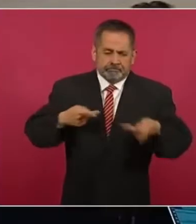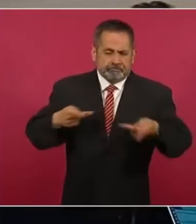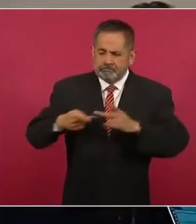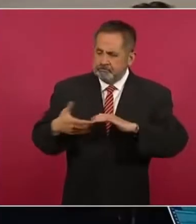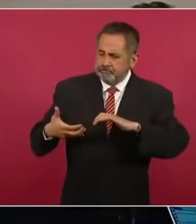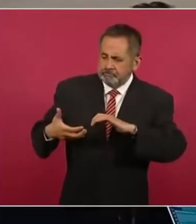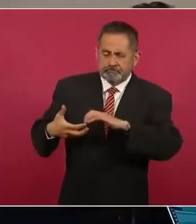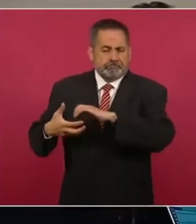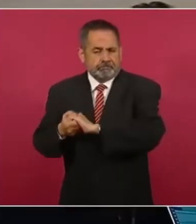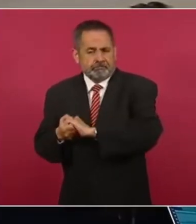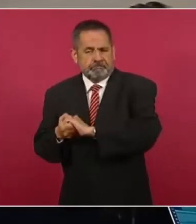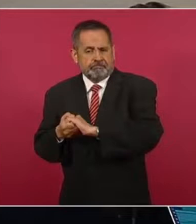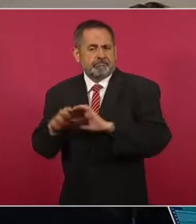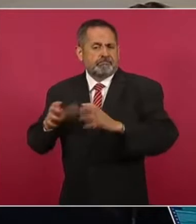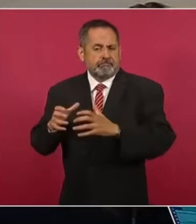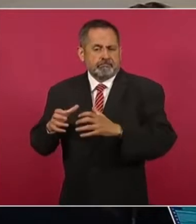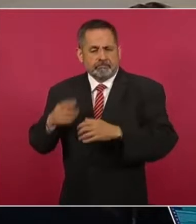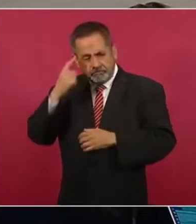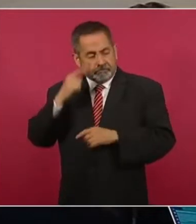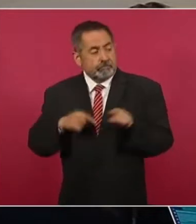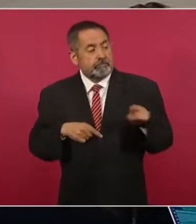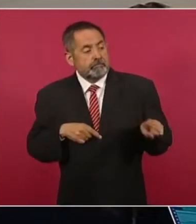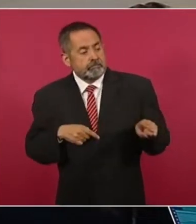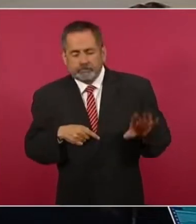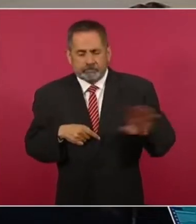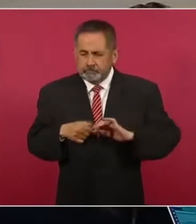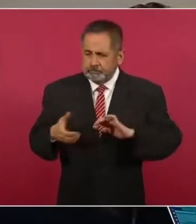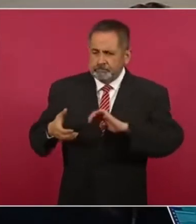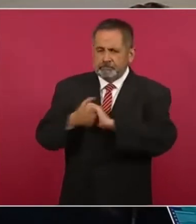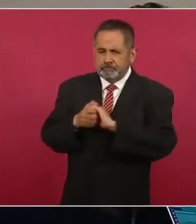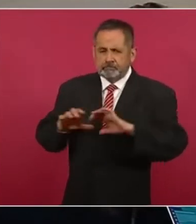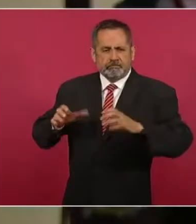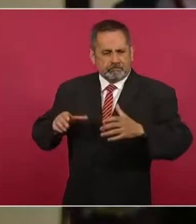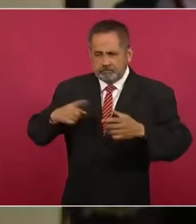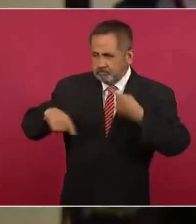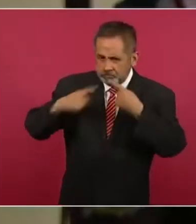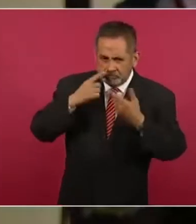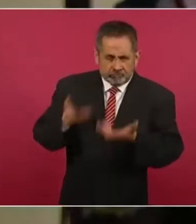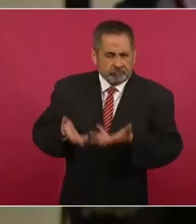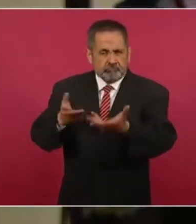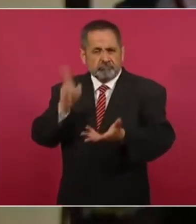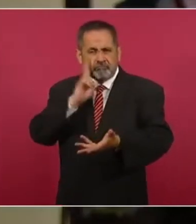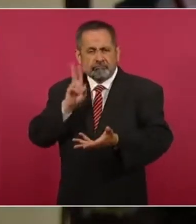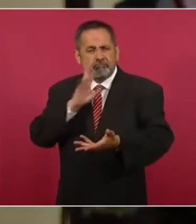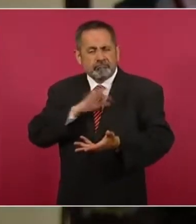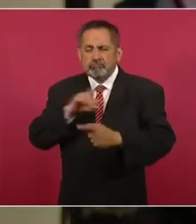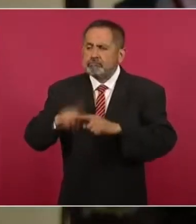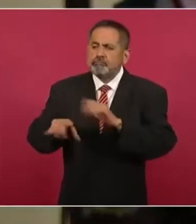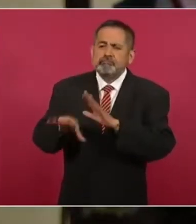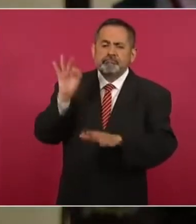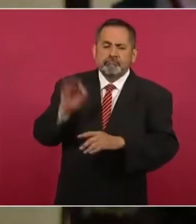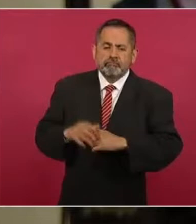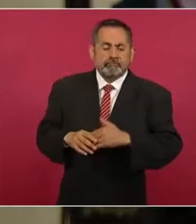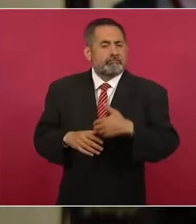oposición a las corcholatas, luego de que usted las puso sobre la mesa. Pero lo interesante ahora es